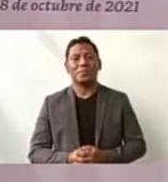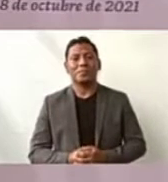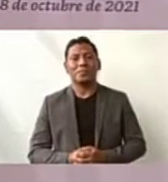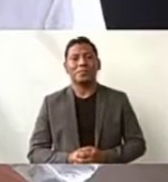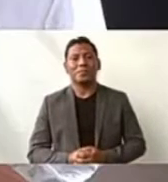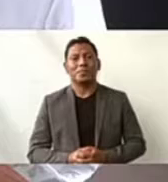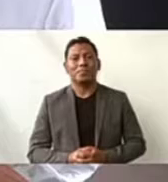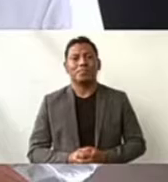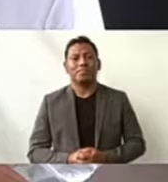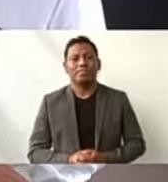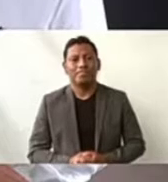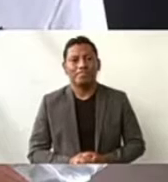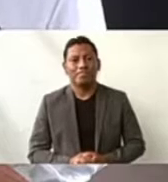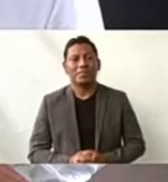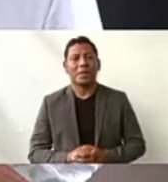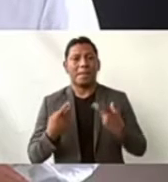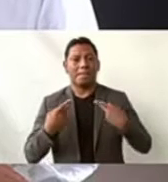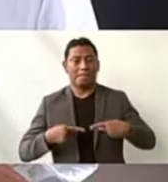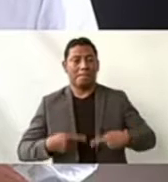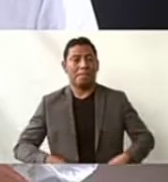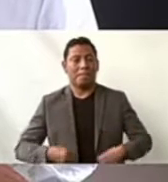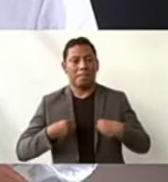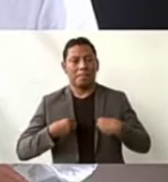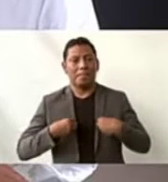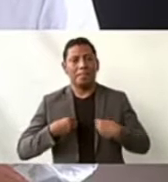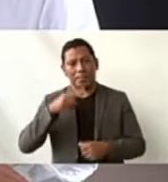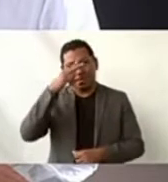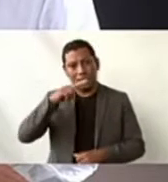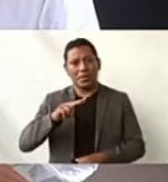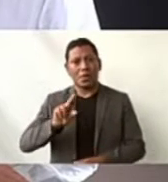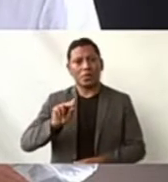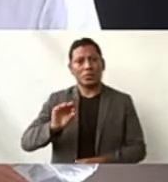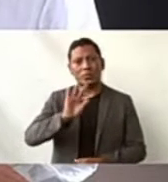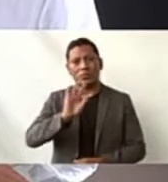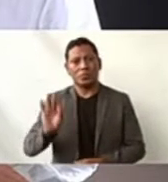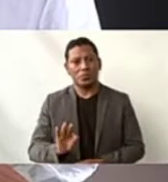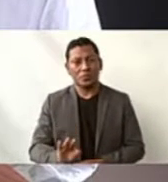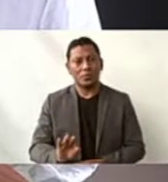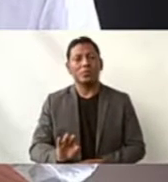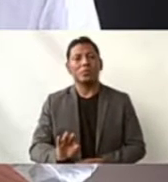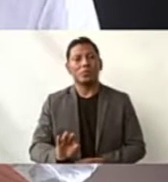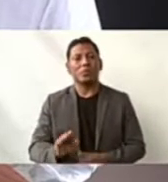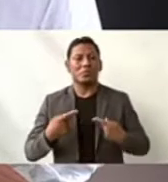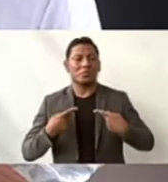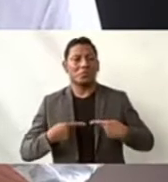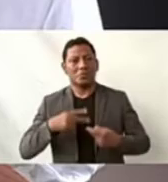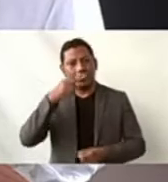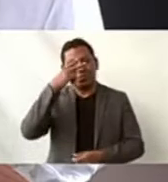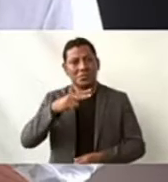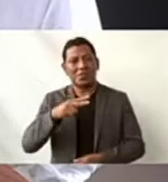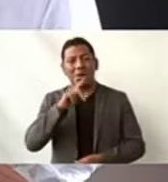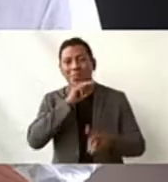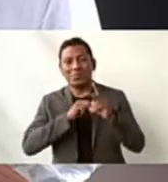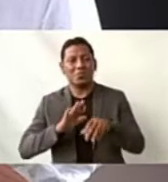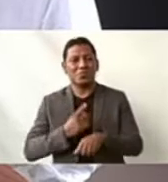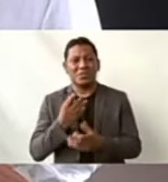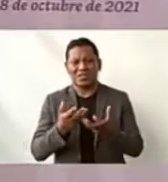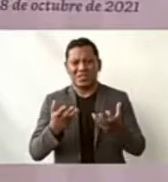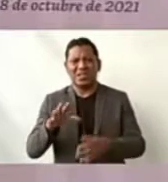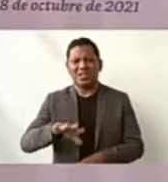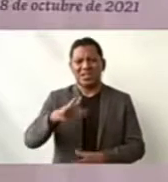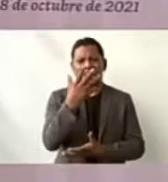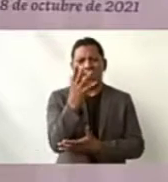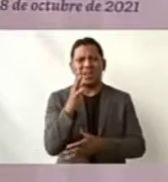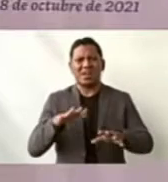los ciudadanos mexicanos con el 80% de los ciudadanos mexicanos que están preocupados por el cambio climático si ustedes ya han